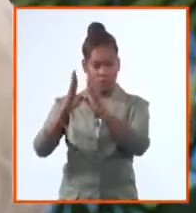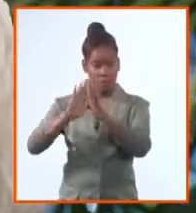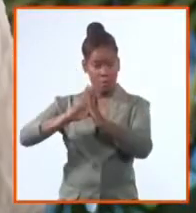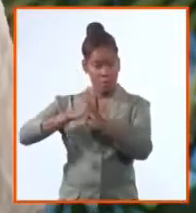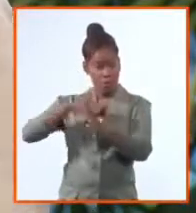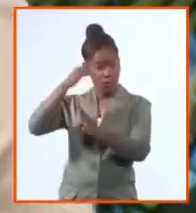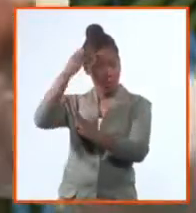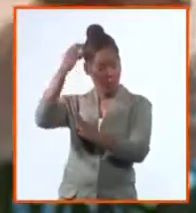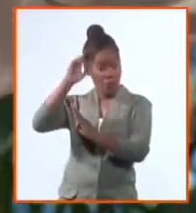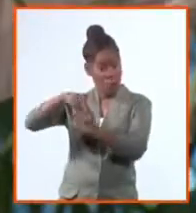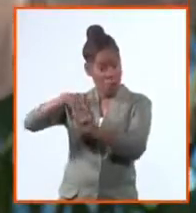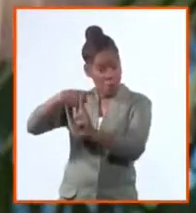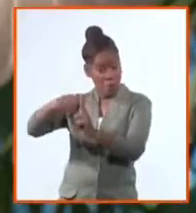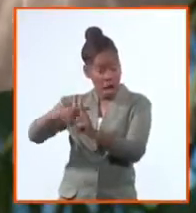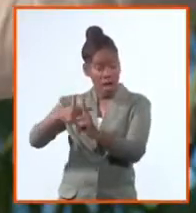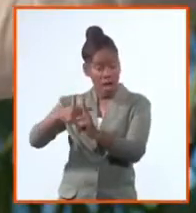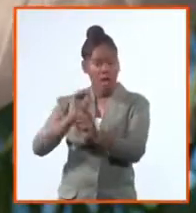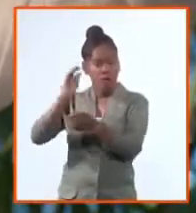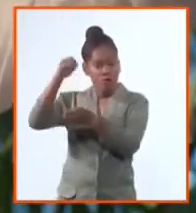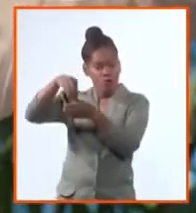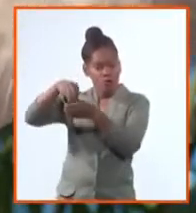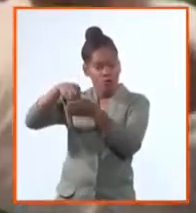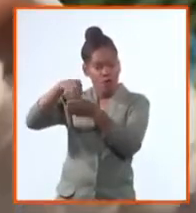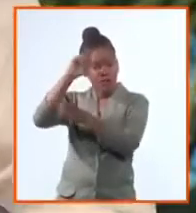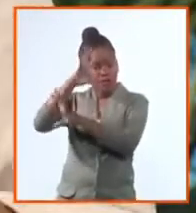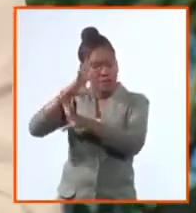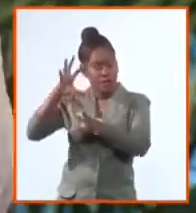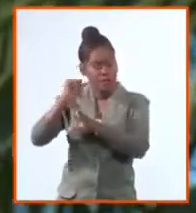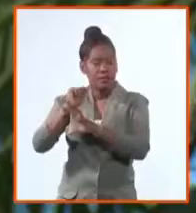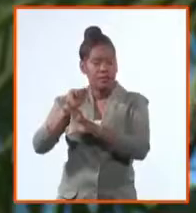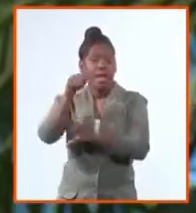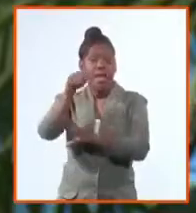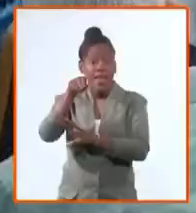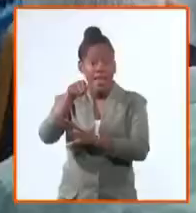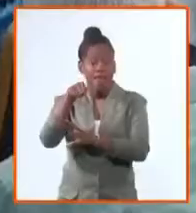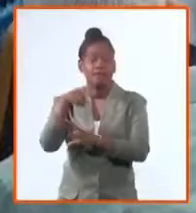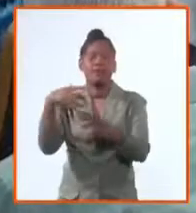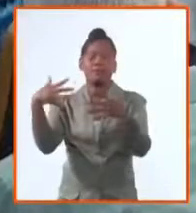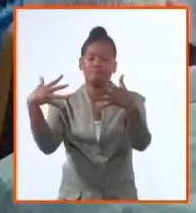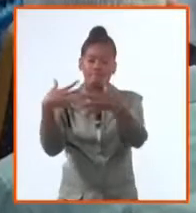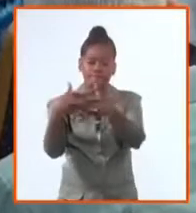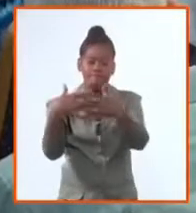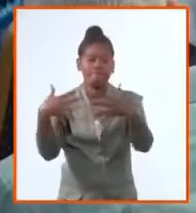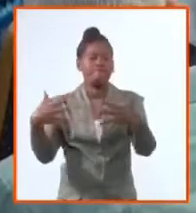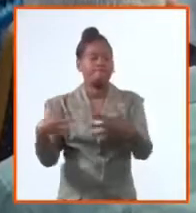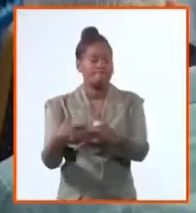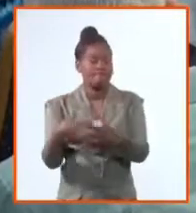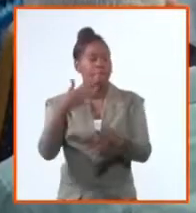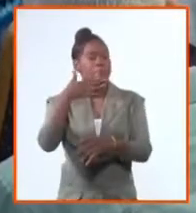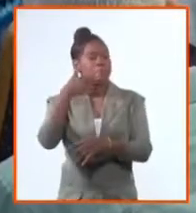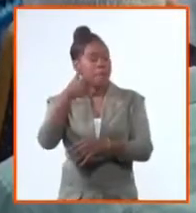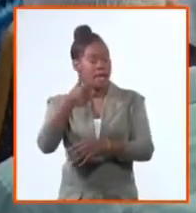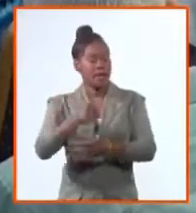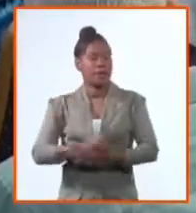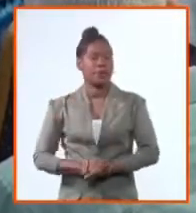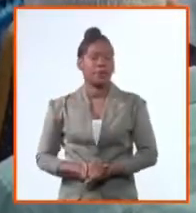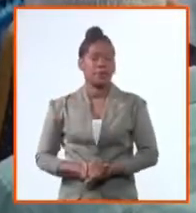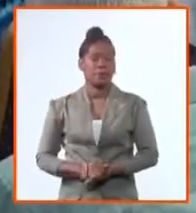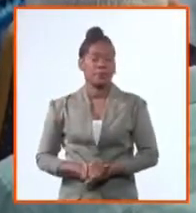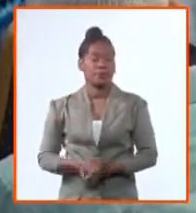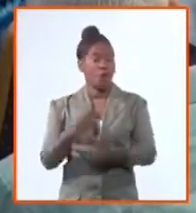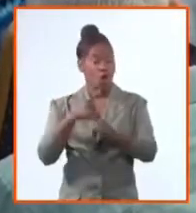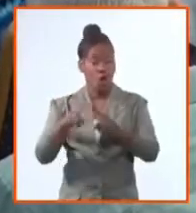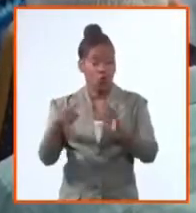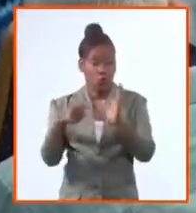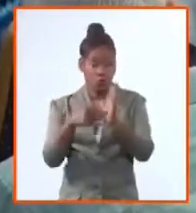con el tema del financiamiento para la ciencia. Y ese es uno de los vínculos que tiene el tema. Y otro de los vínculos que tiene el tema, ya con esto termino,